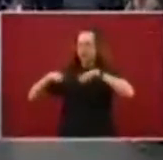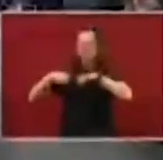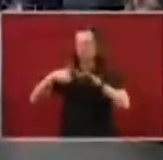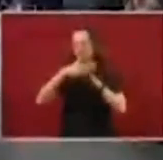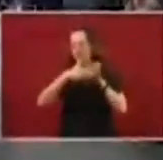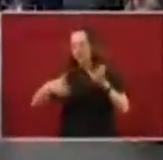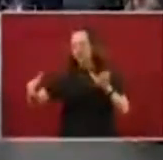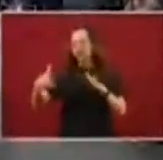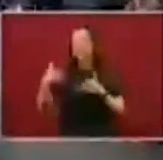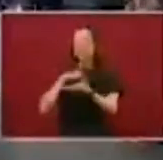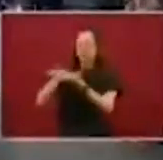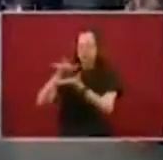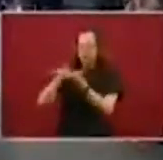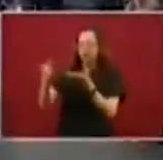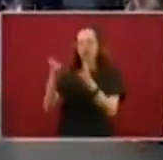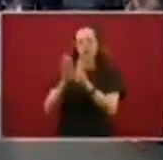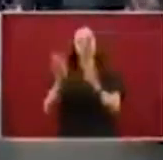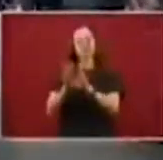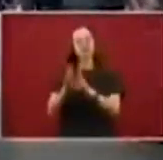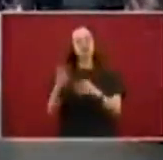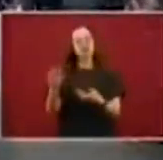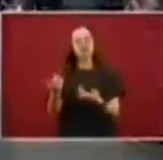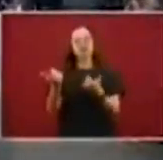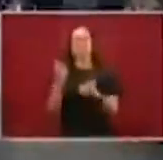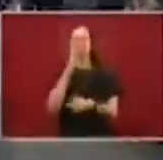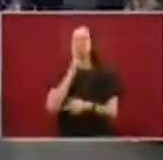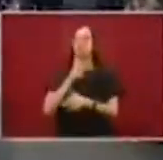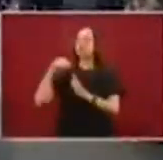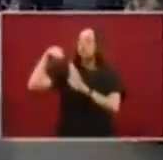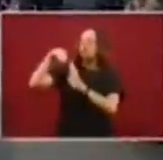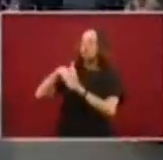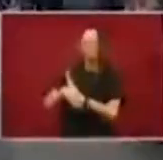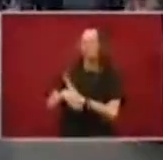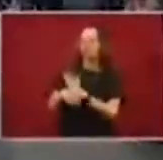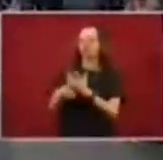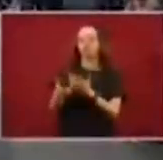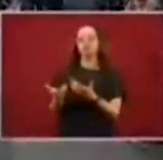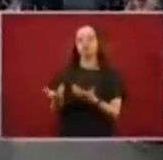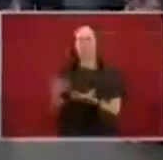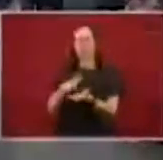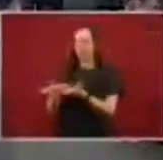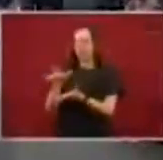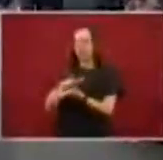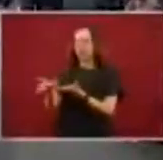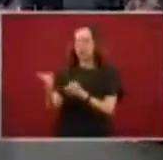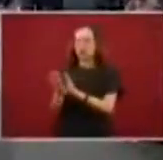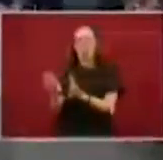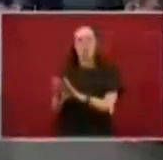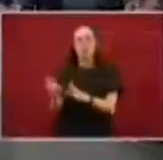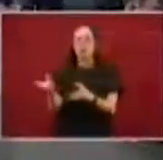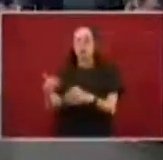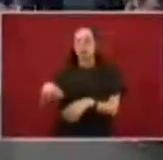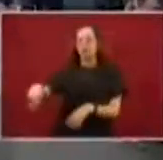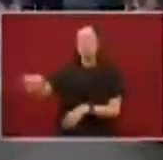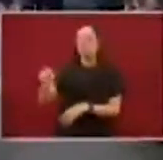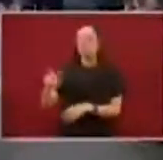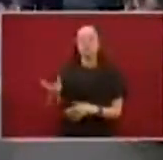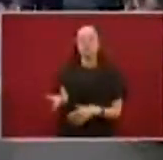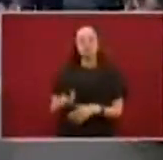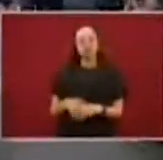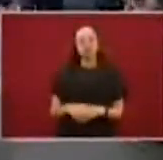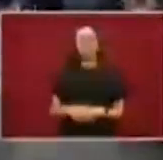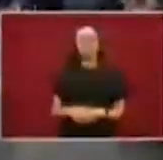del cob y más la caída de los precios del petróleo que ya sabemos nada más aclararles que el